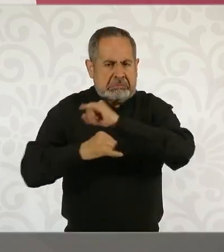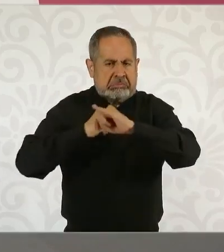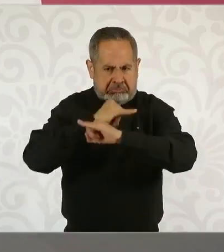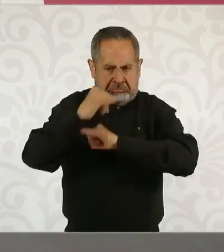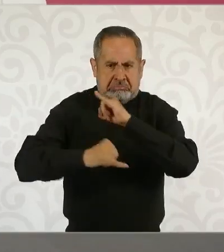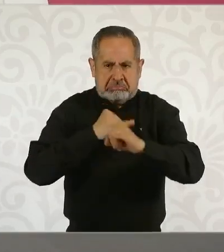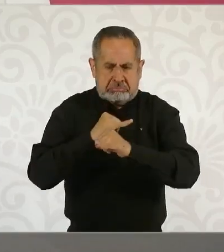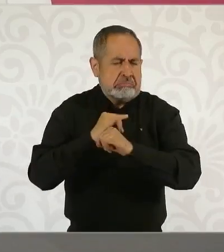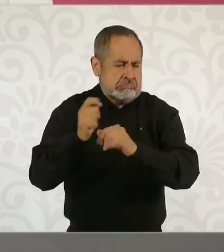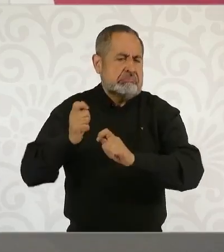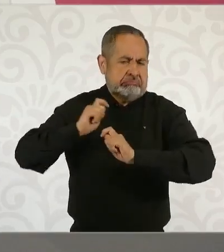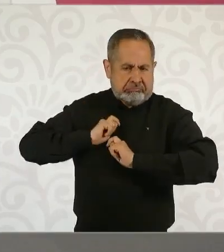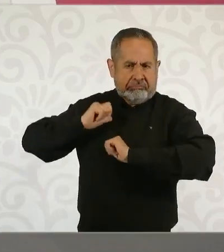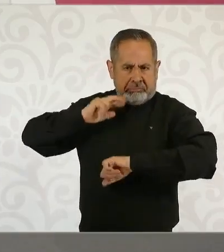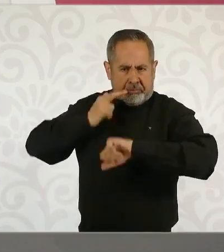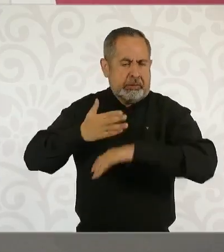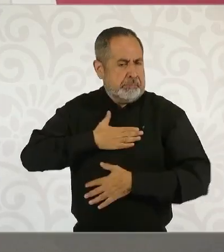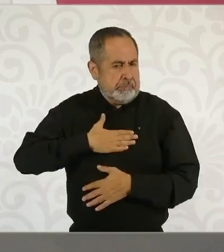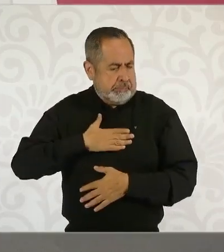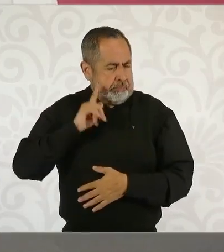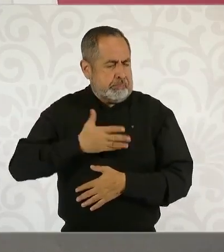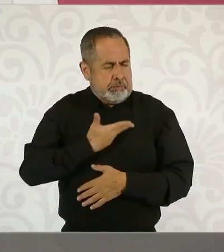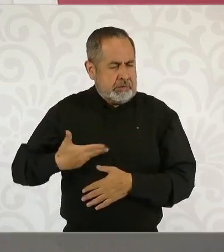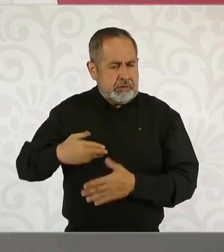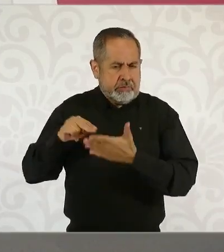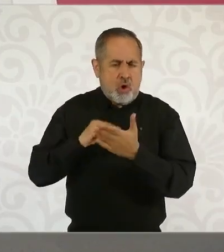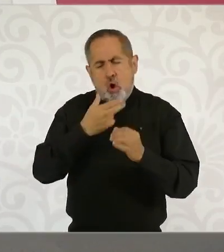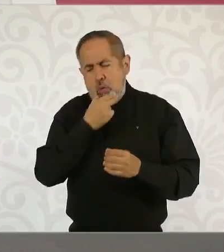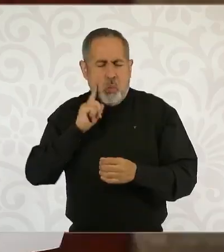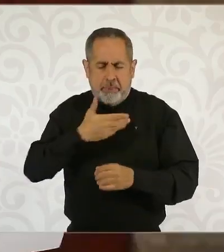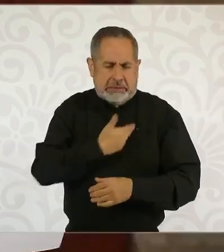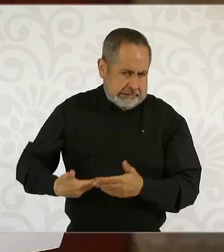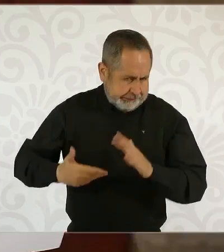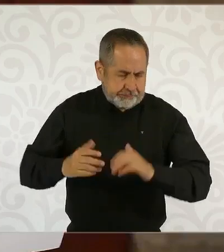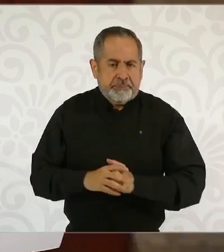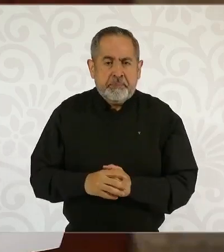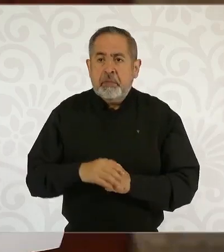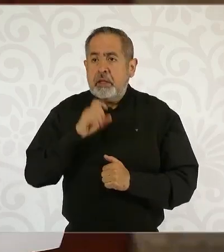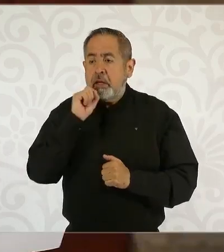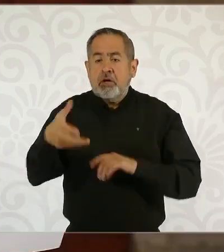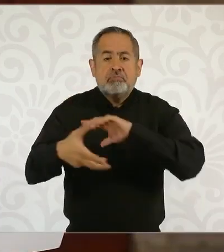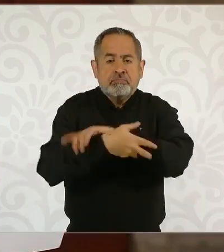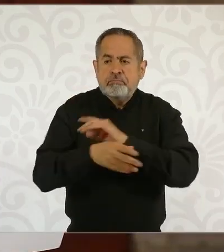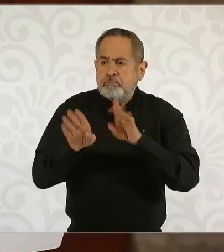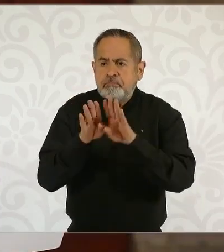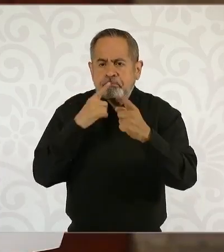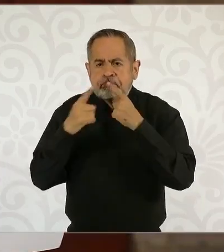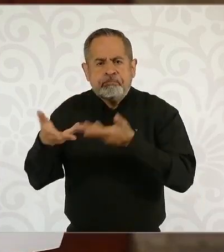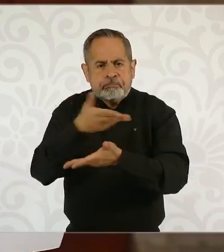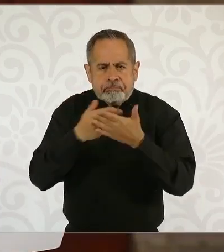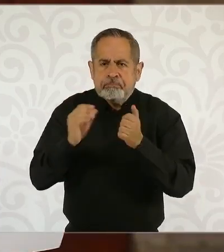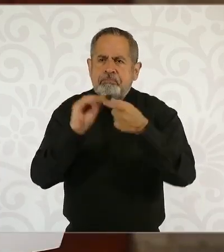internacionales, esas son las funciones de la presidenta o del presidente, así como terminar, denunciar, suspender,